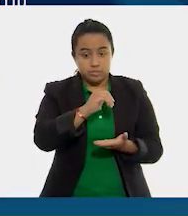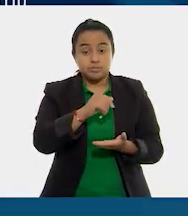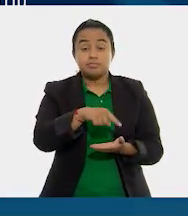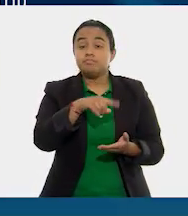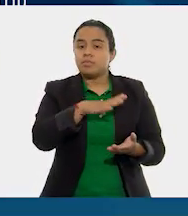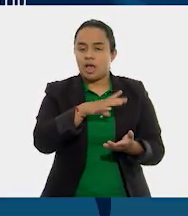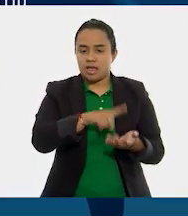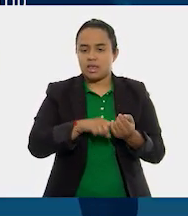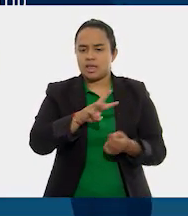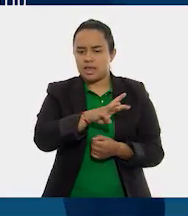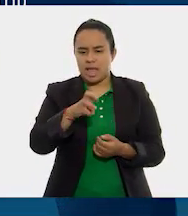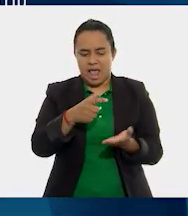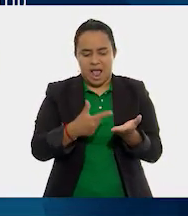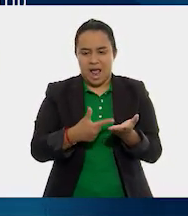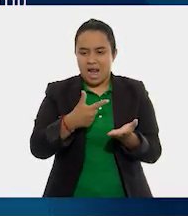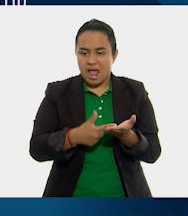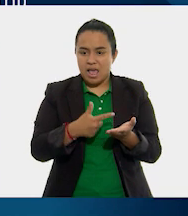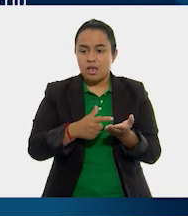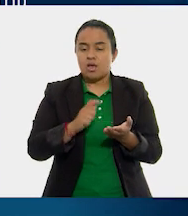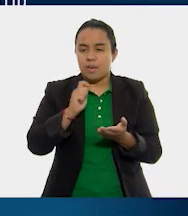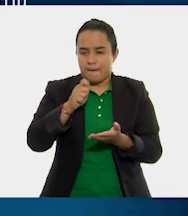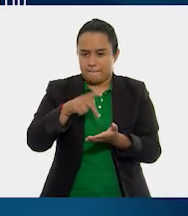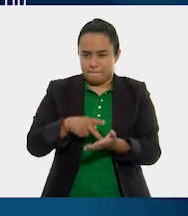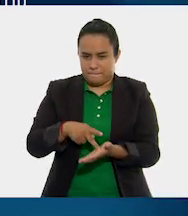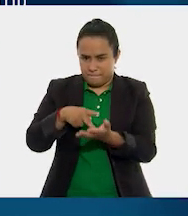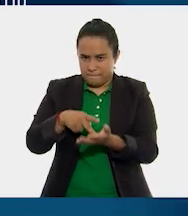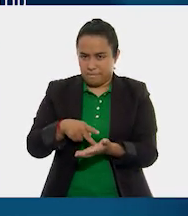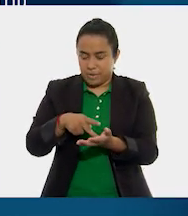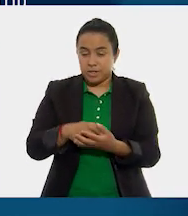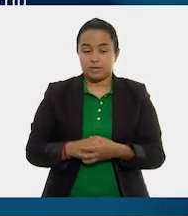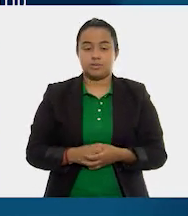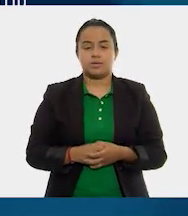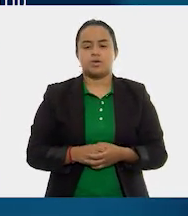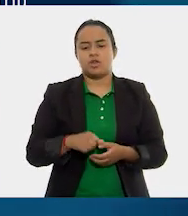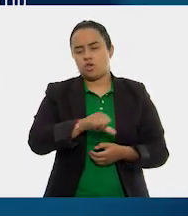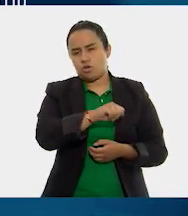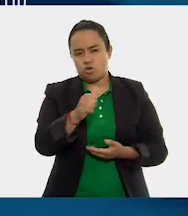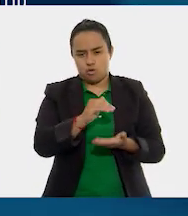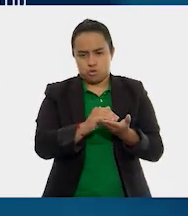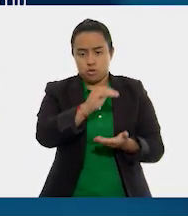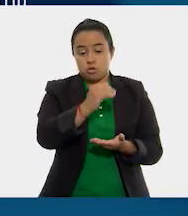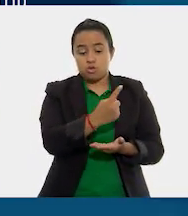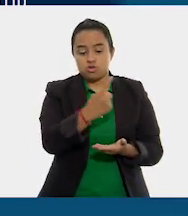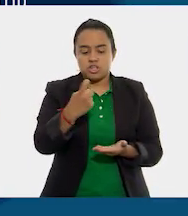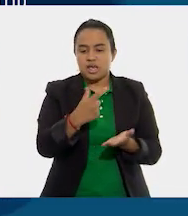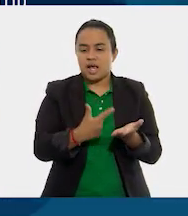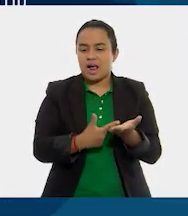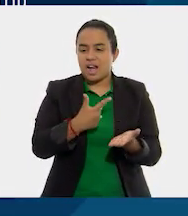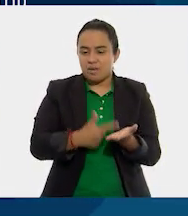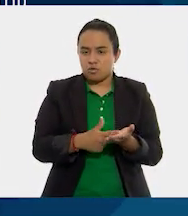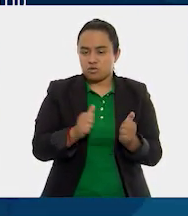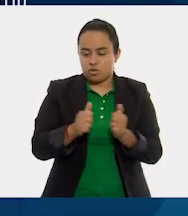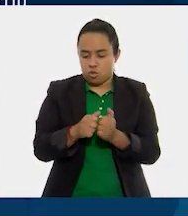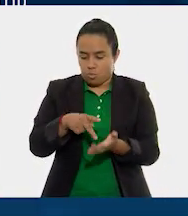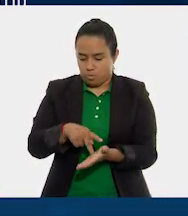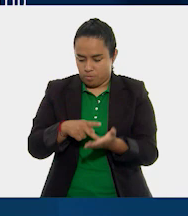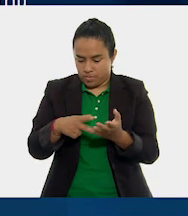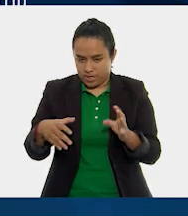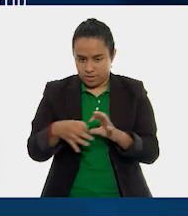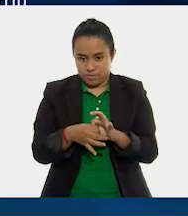contenga 300 gramos rotulado con el peso. Y uno más de 100 gramos también rotulado con su